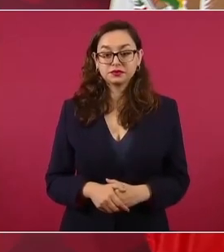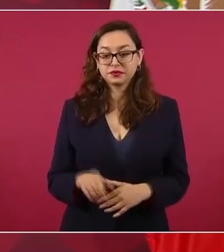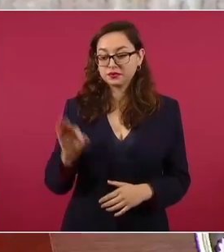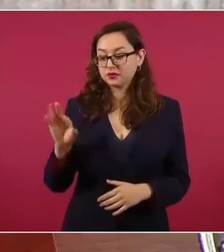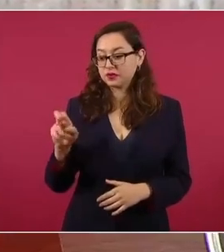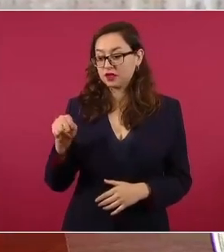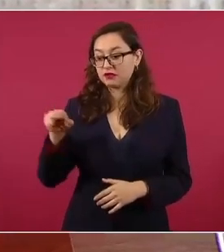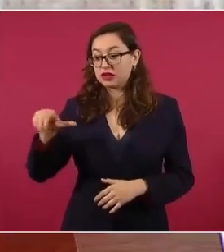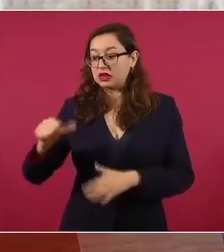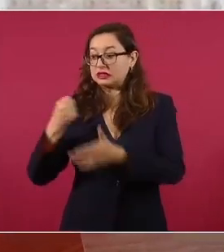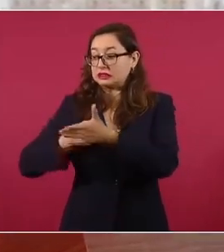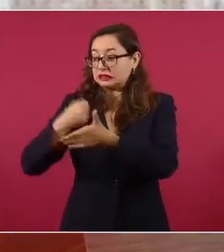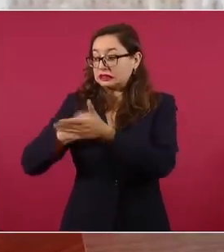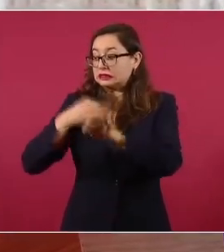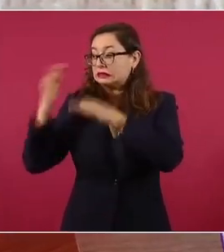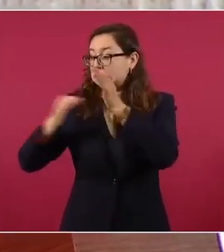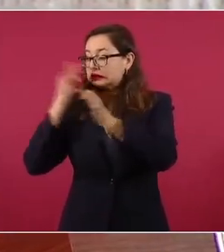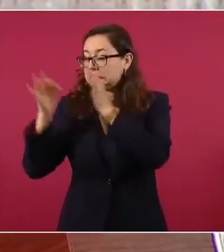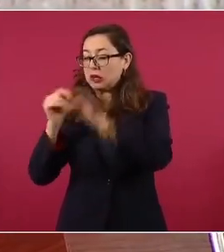jolgorio.